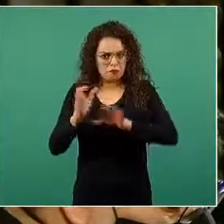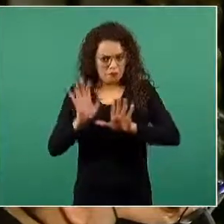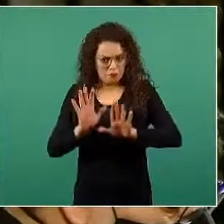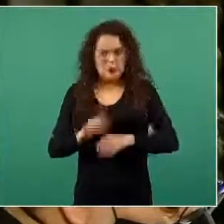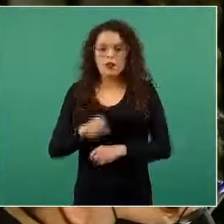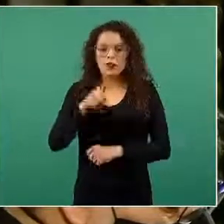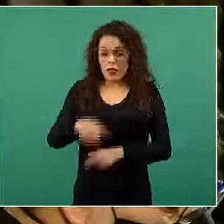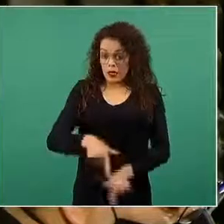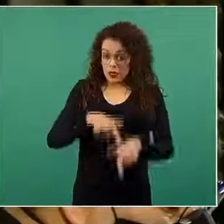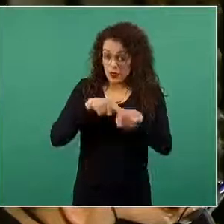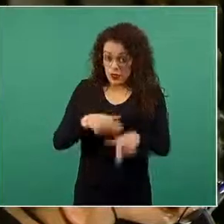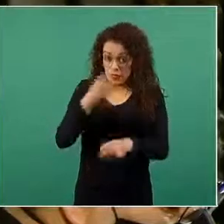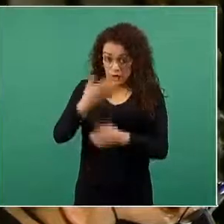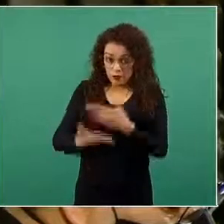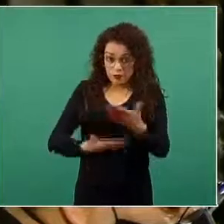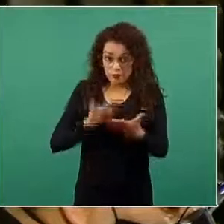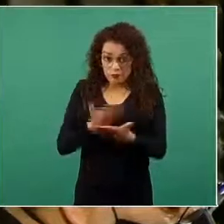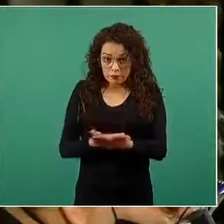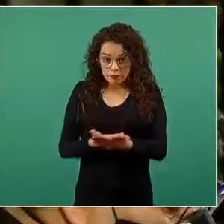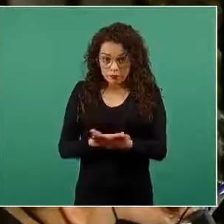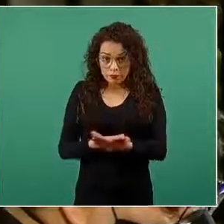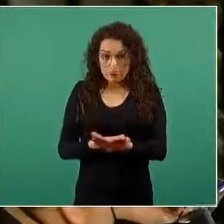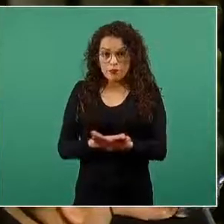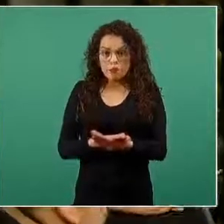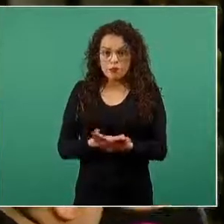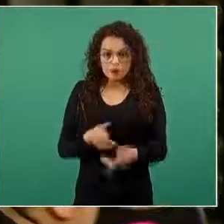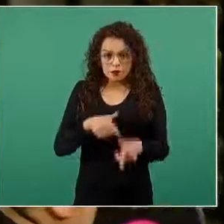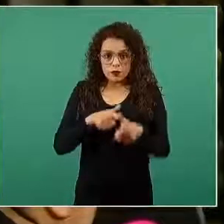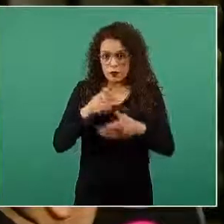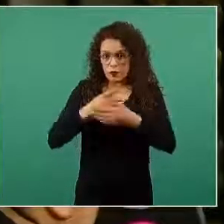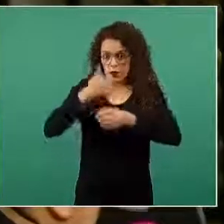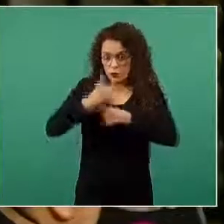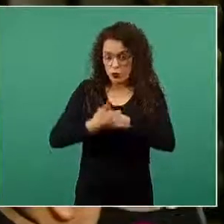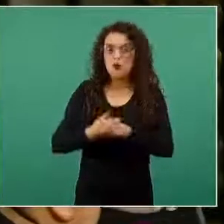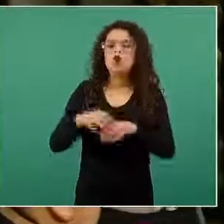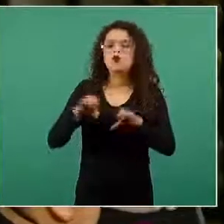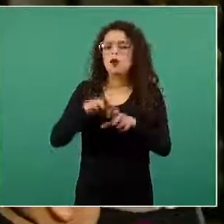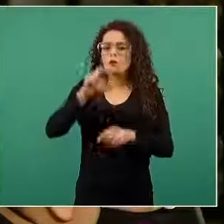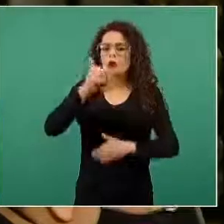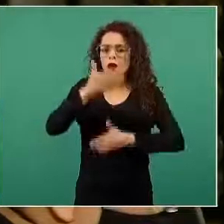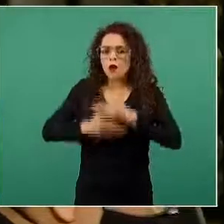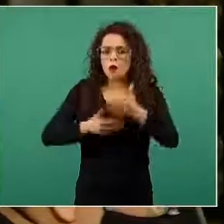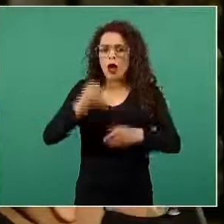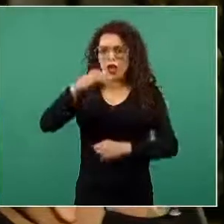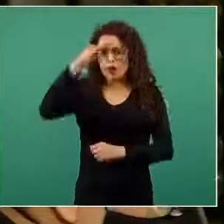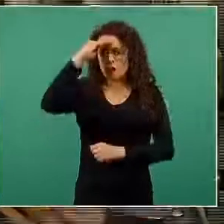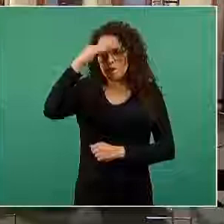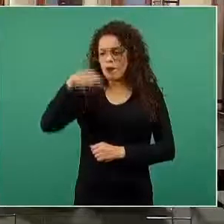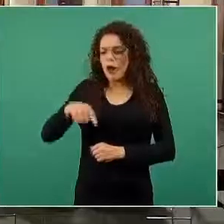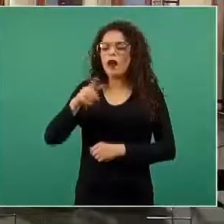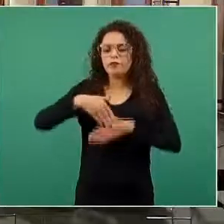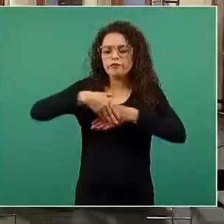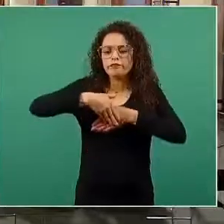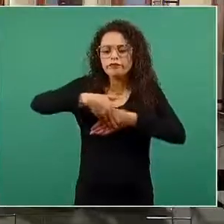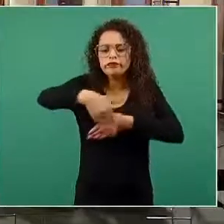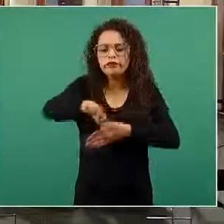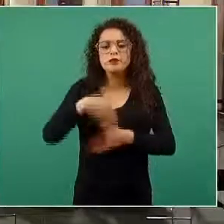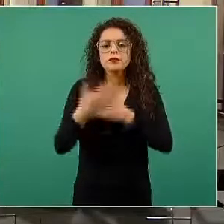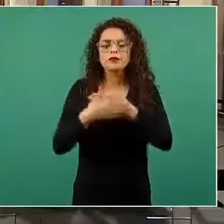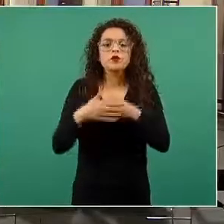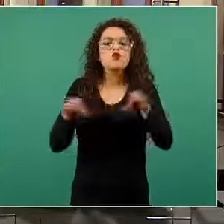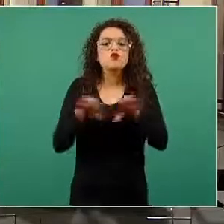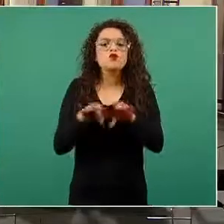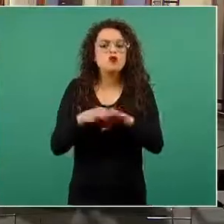proyectos, de ser así, cuál ha sido el avance y cuáles son las expectativas para la conclusión de los mismos. Gracias.